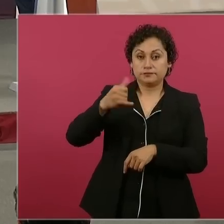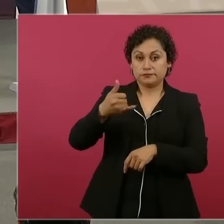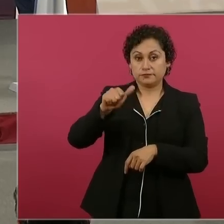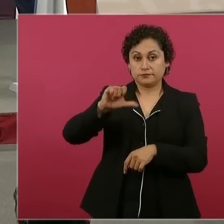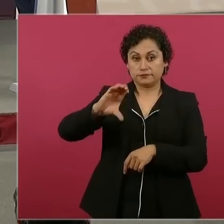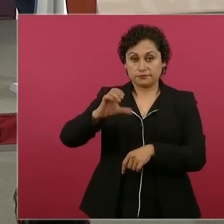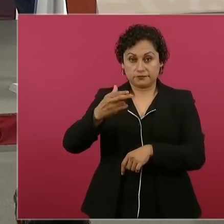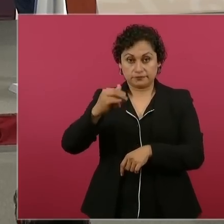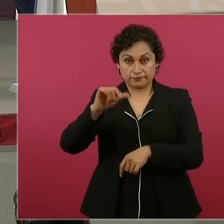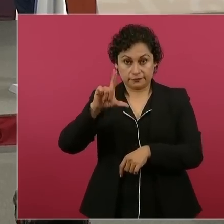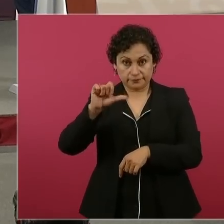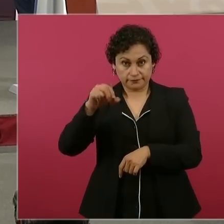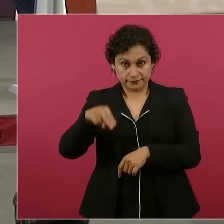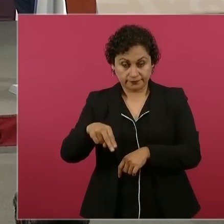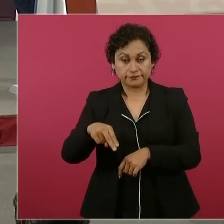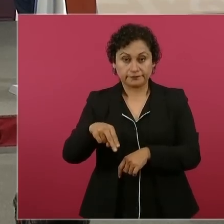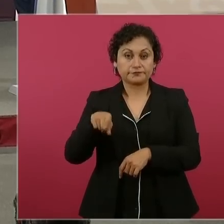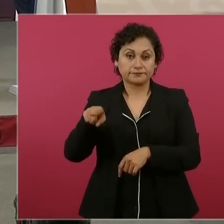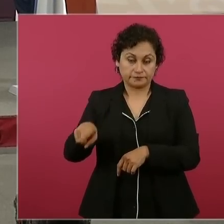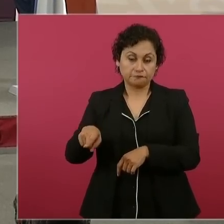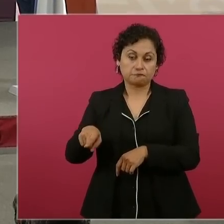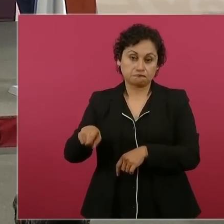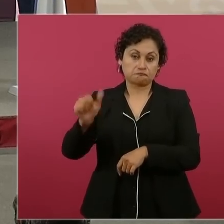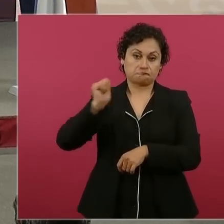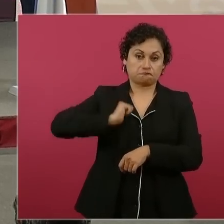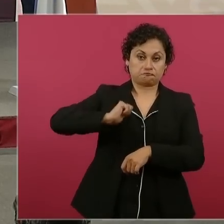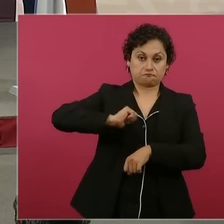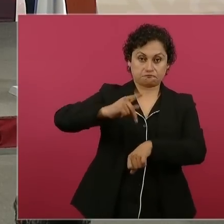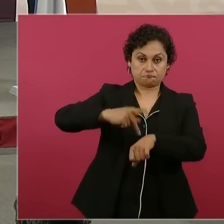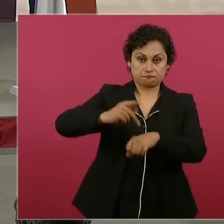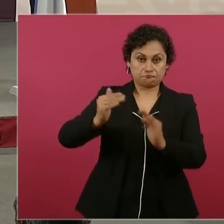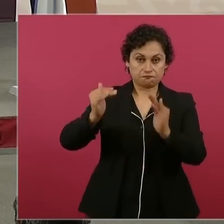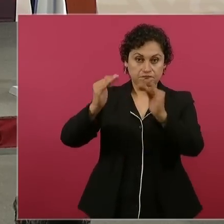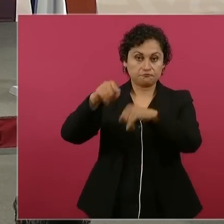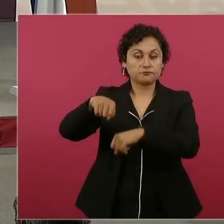una zona arqueológica maya. Y